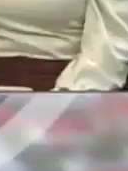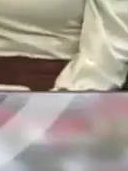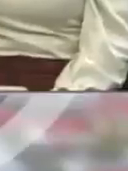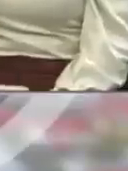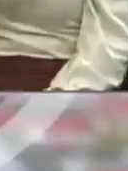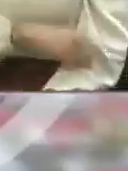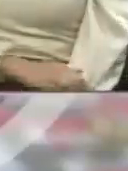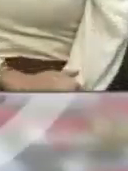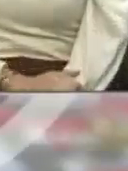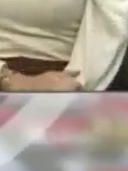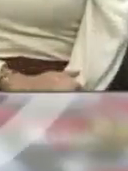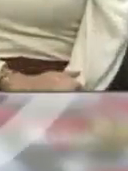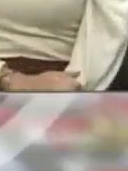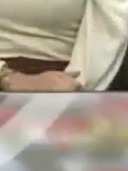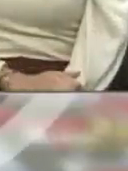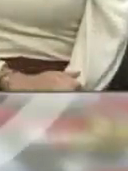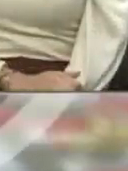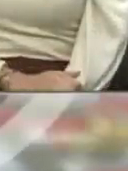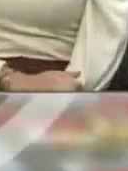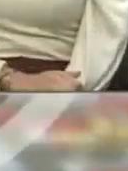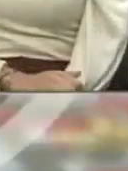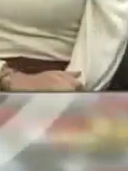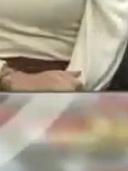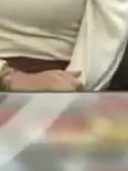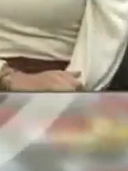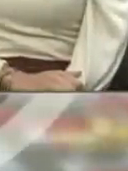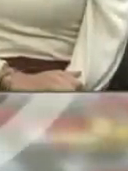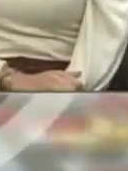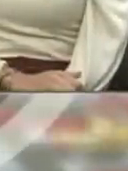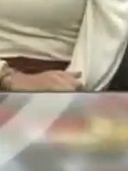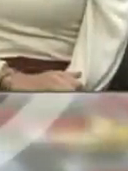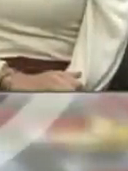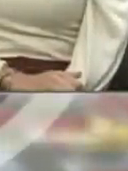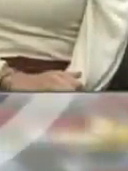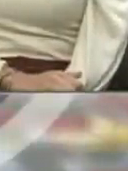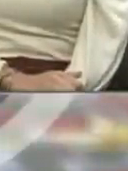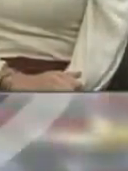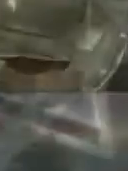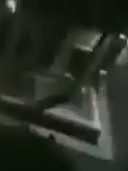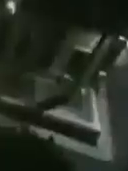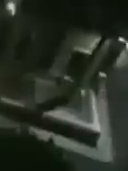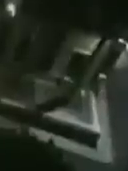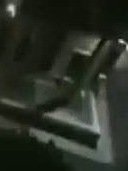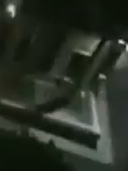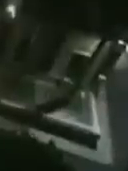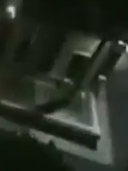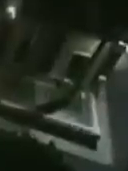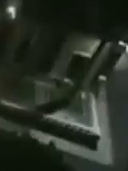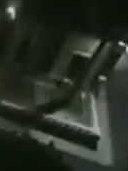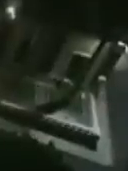Retengo que tenemos información de última hora, María Gabriela, creo que en el Palacio de Miraflores. Sí. Vámonos de inmediato.